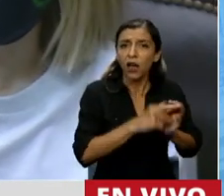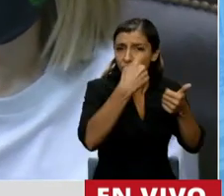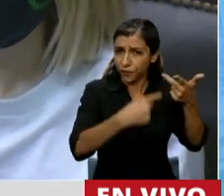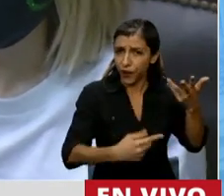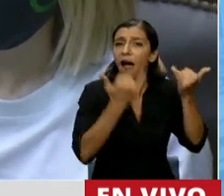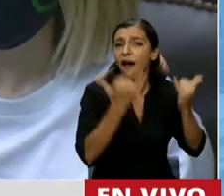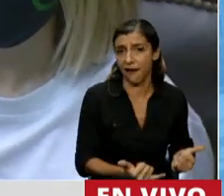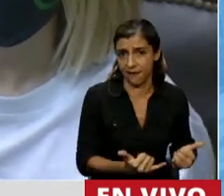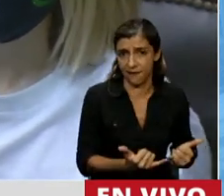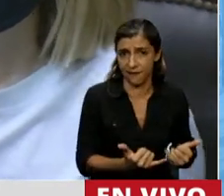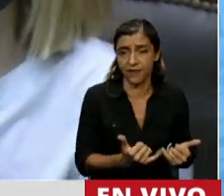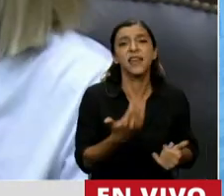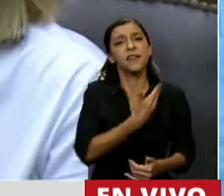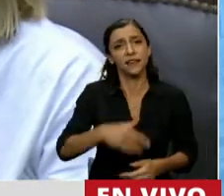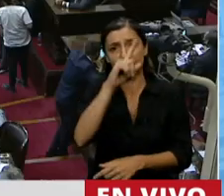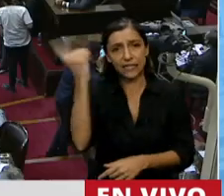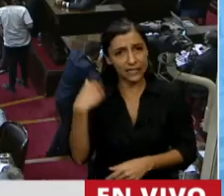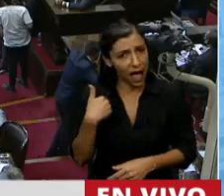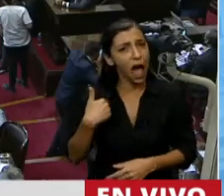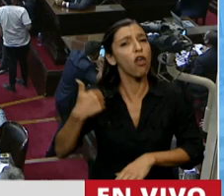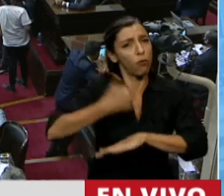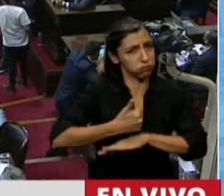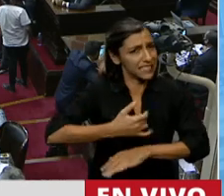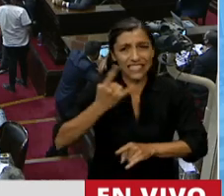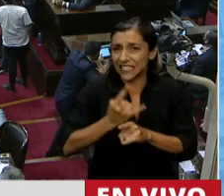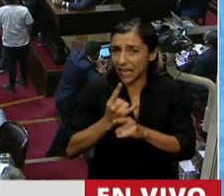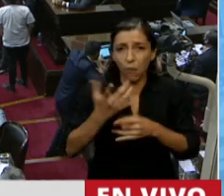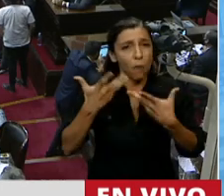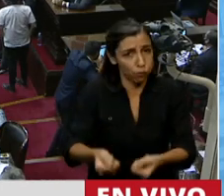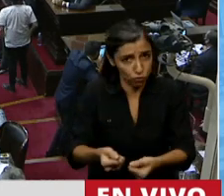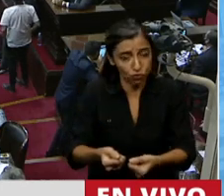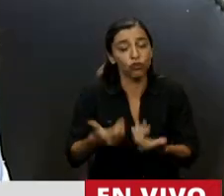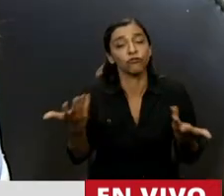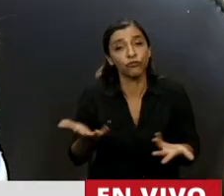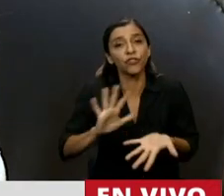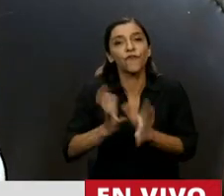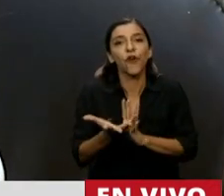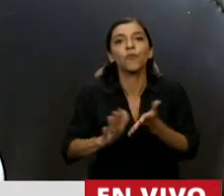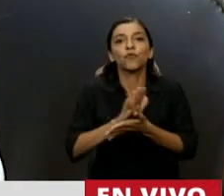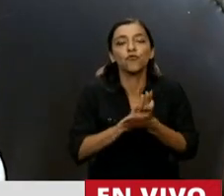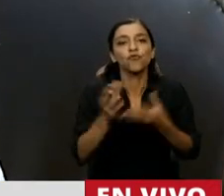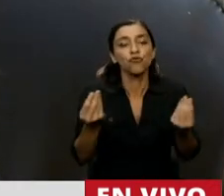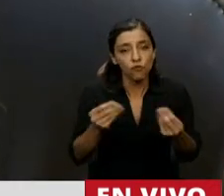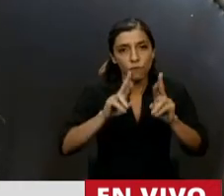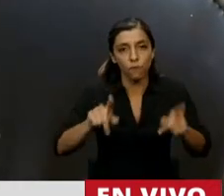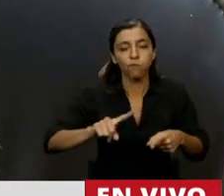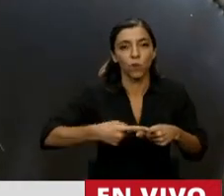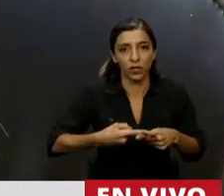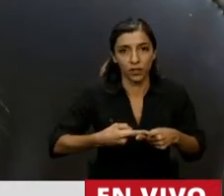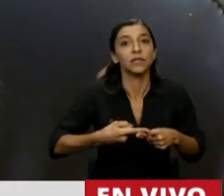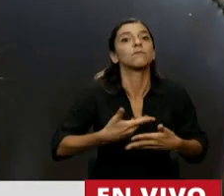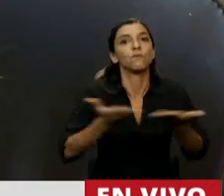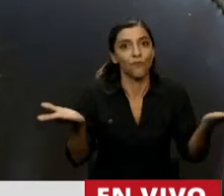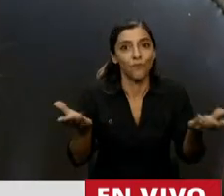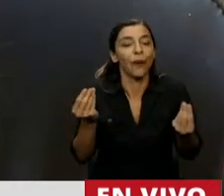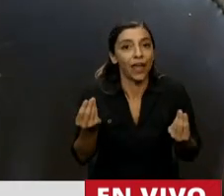presente. Entonces, el camino es la educación, las políticas públicas, pero con justicia